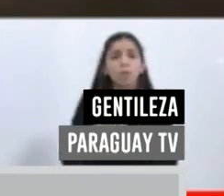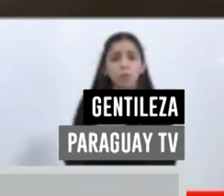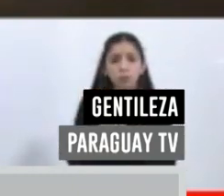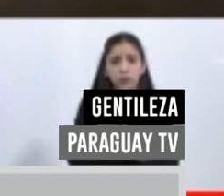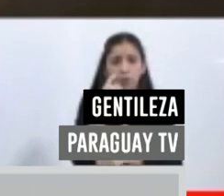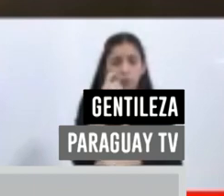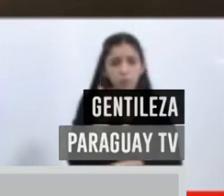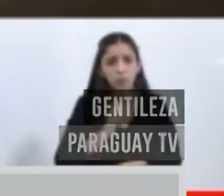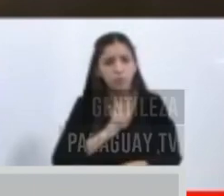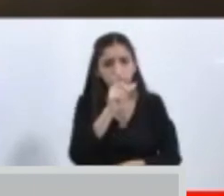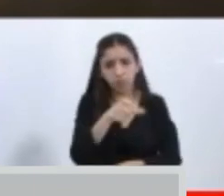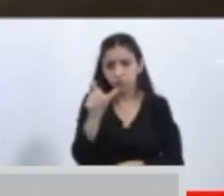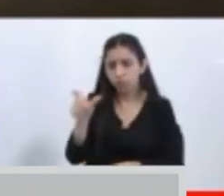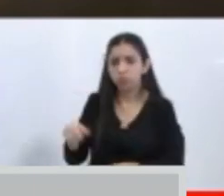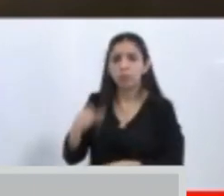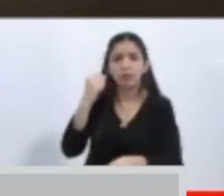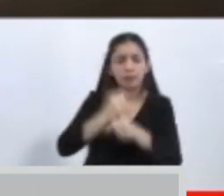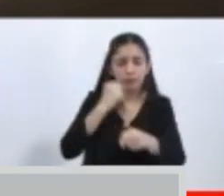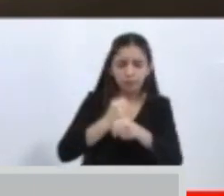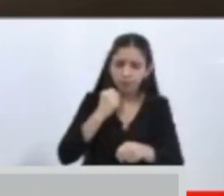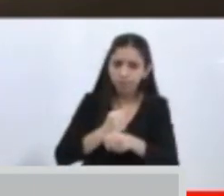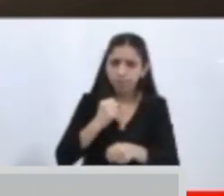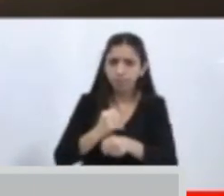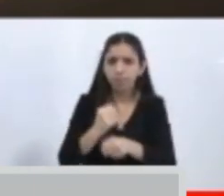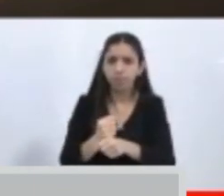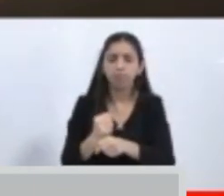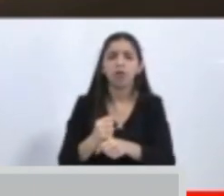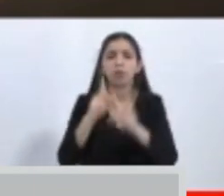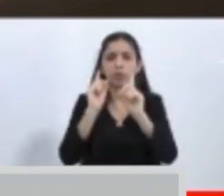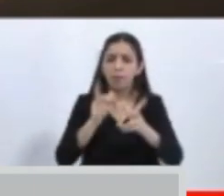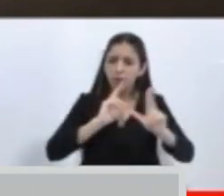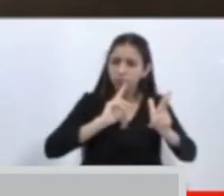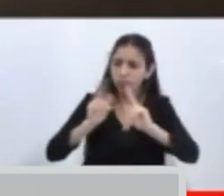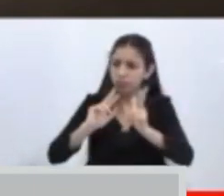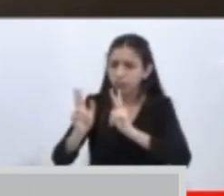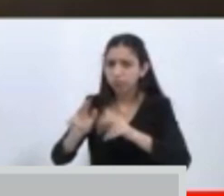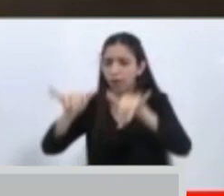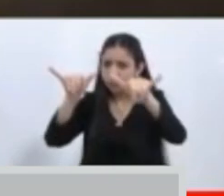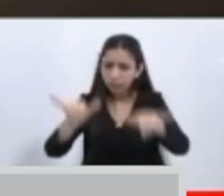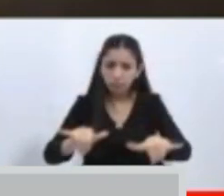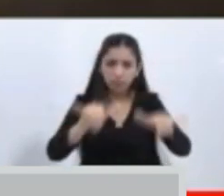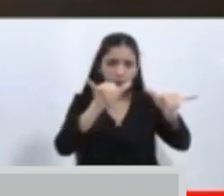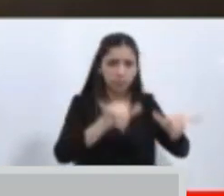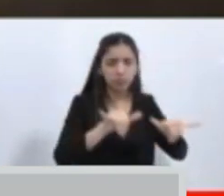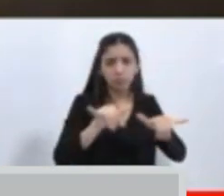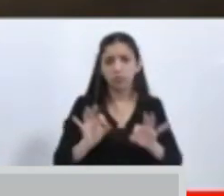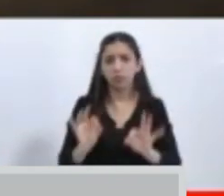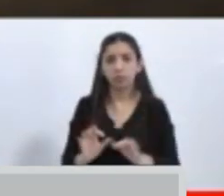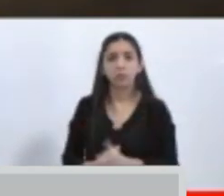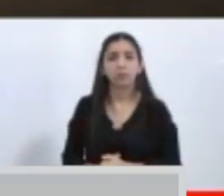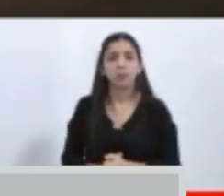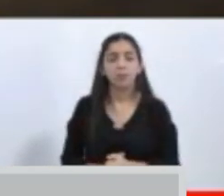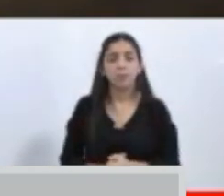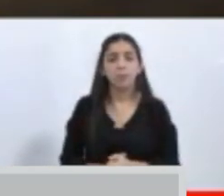No se trata de un presidente de la República. Se trata de ir consolidando nuestro